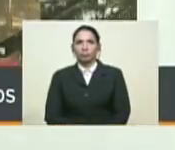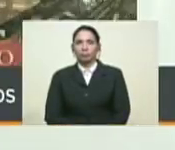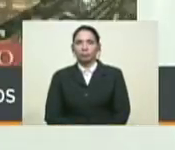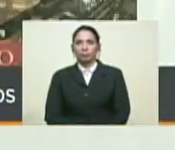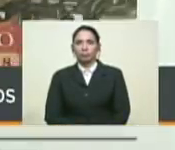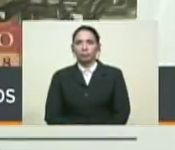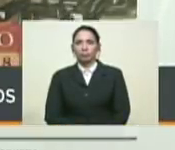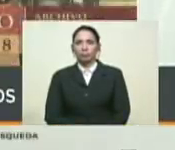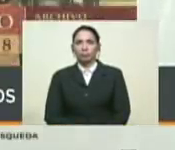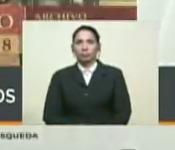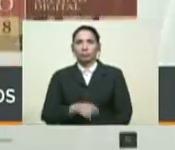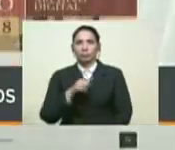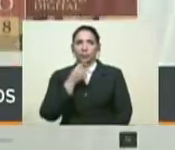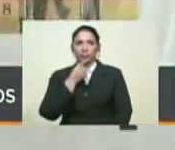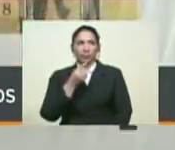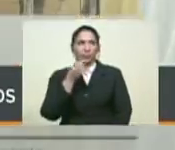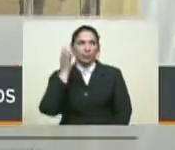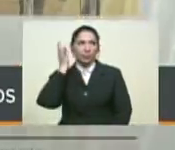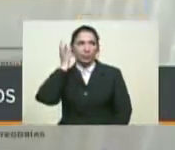Y le dije a Desiré,